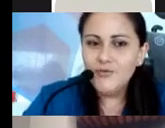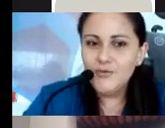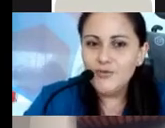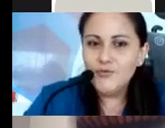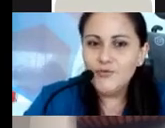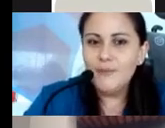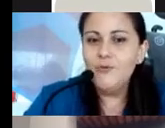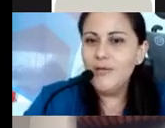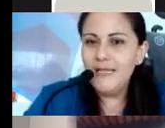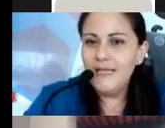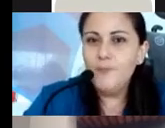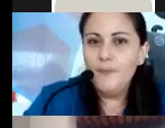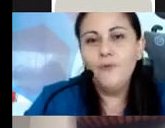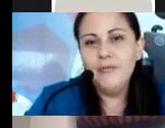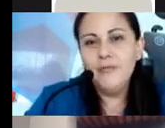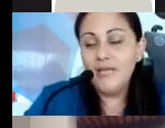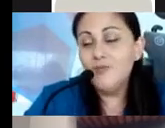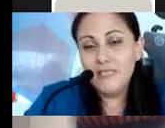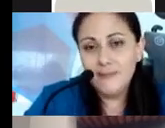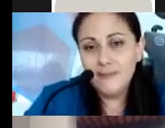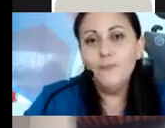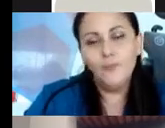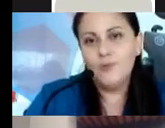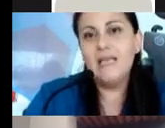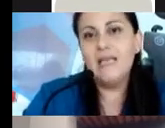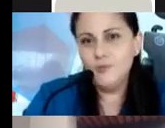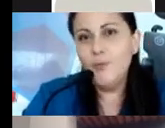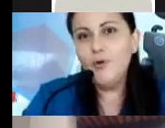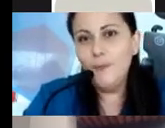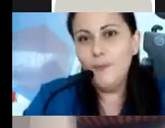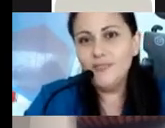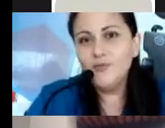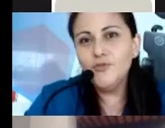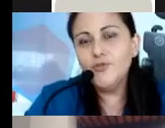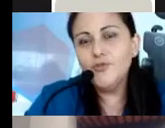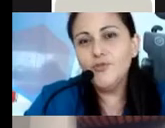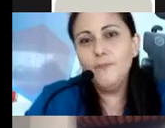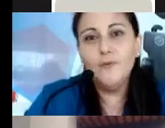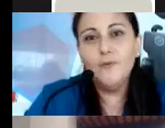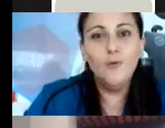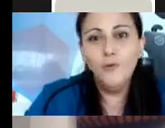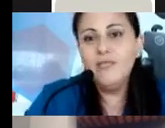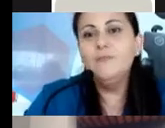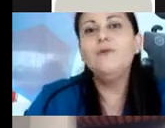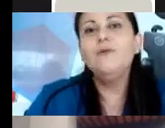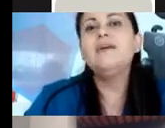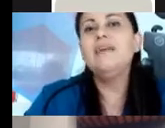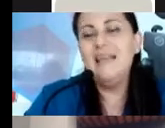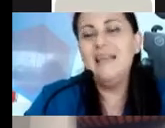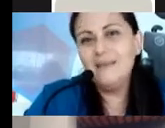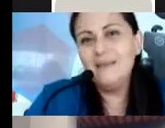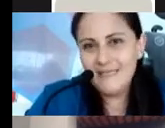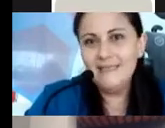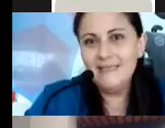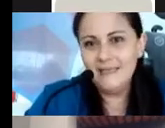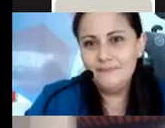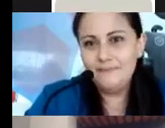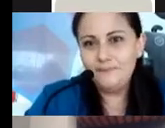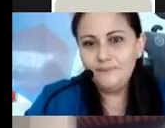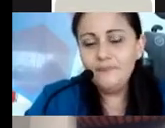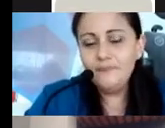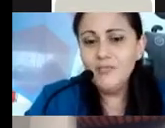casos nosotros usamos lo que es la espuma moldeada. Es un sistema que es un poco más costoso, pero lo último es más